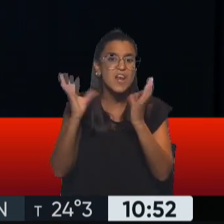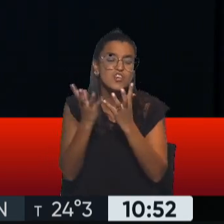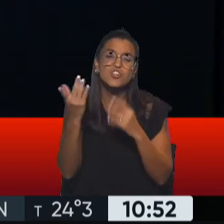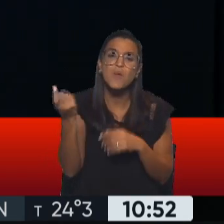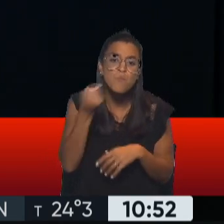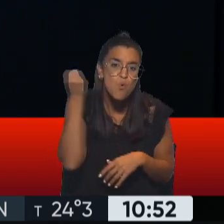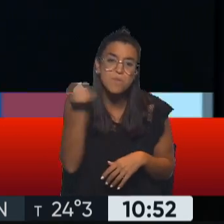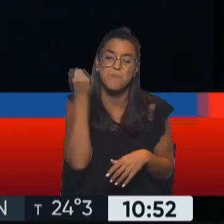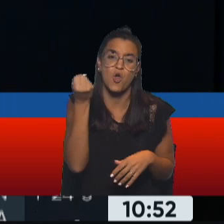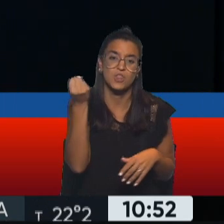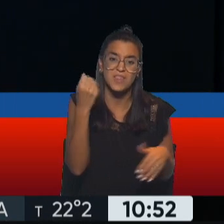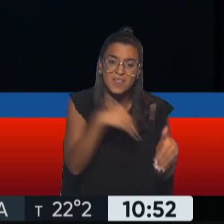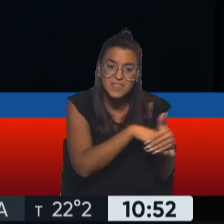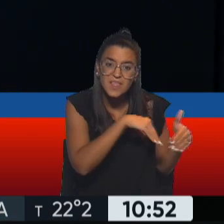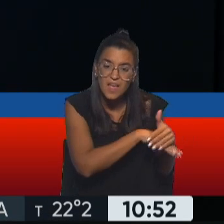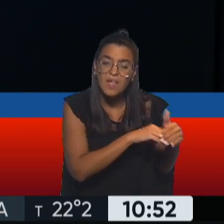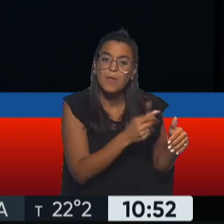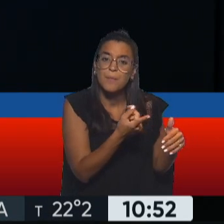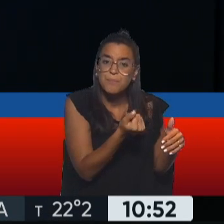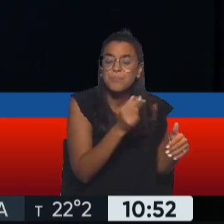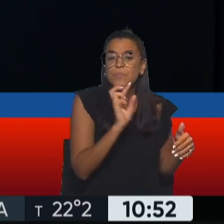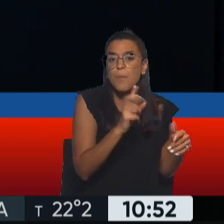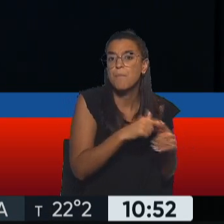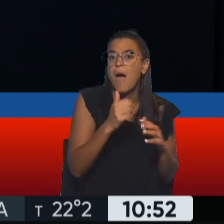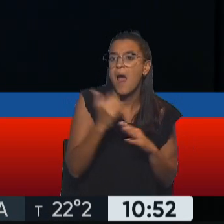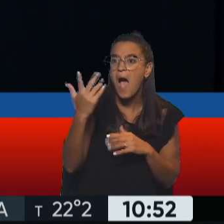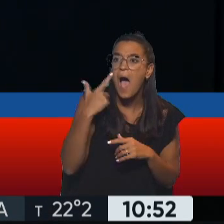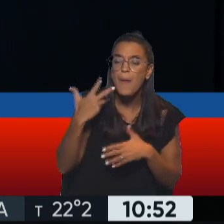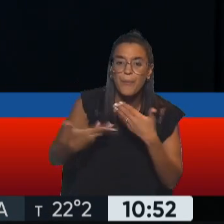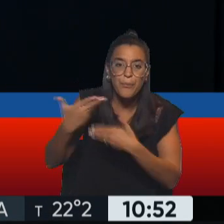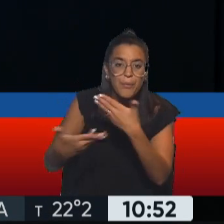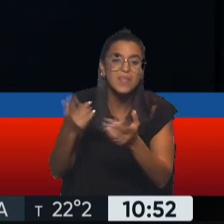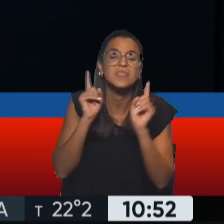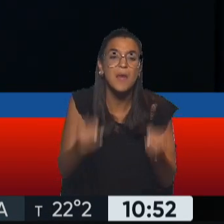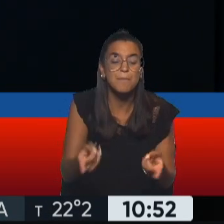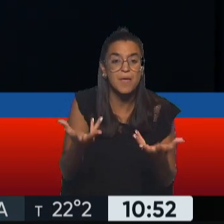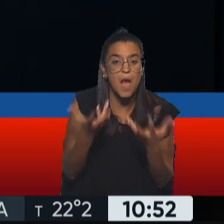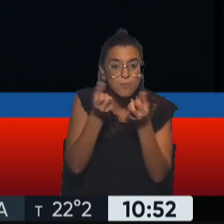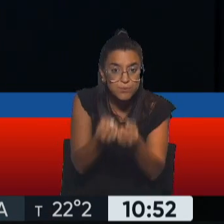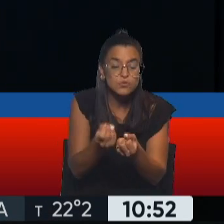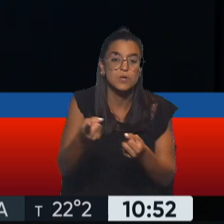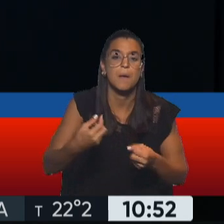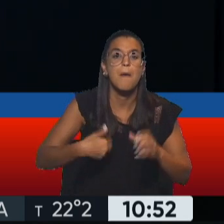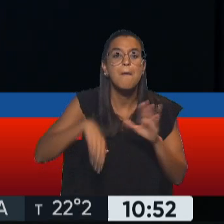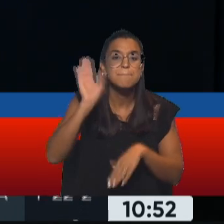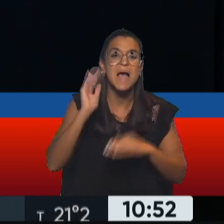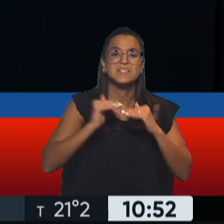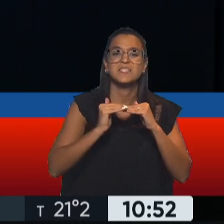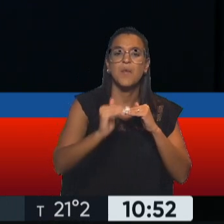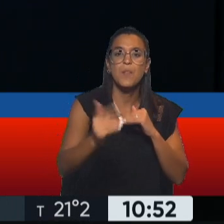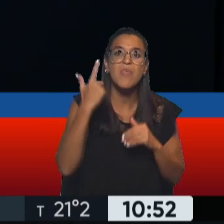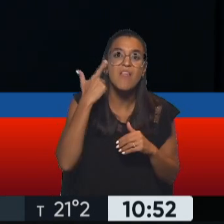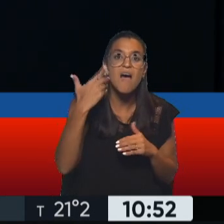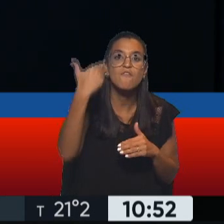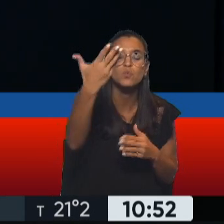para favorecer la resiliencia en el frente externo y para también contribuir a una mayor estabilidad de las